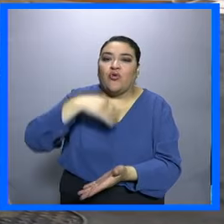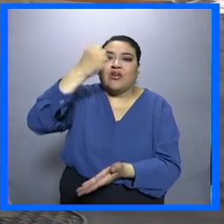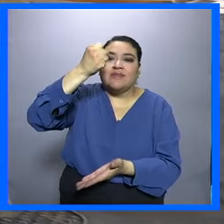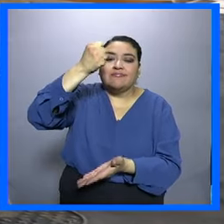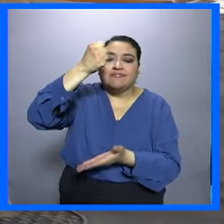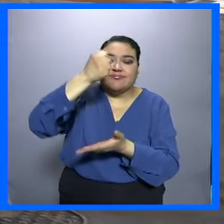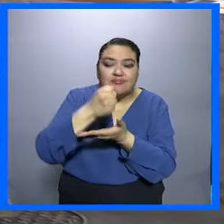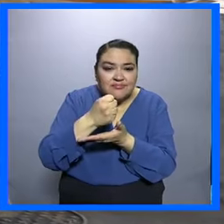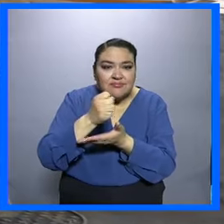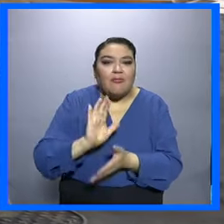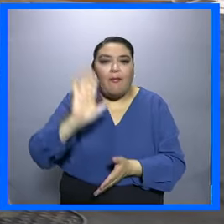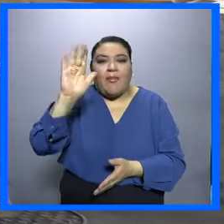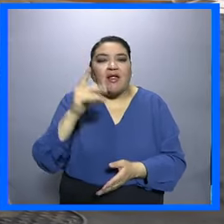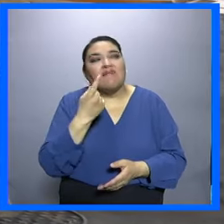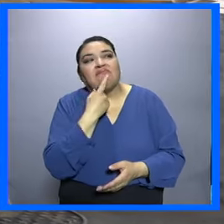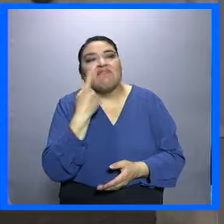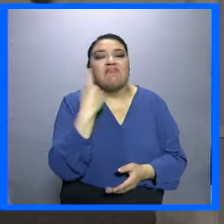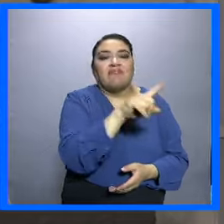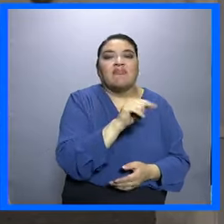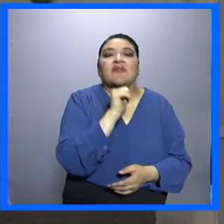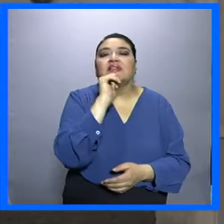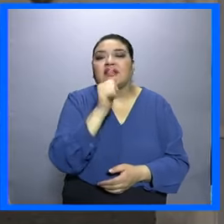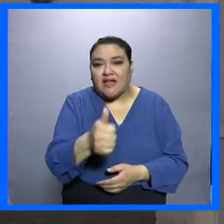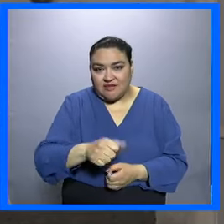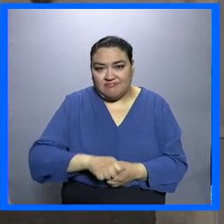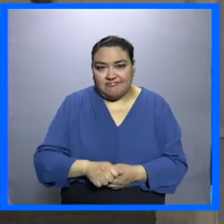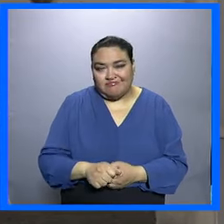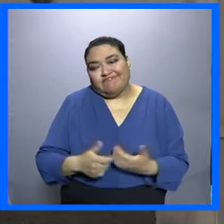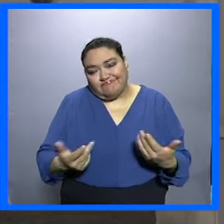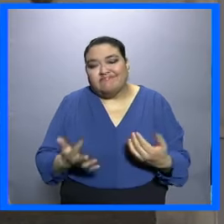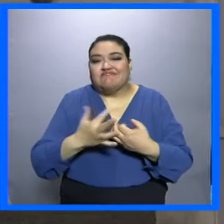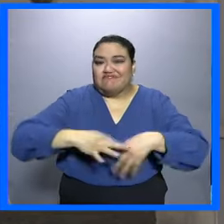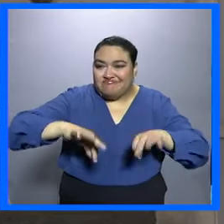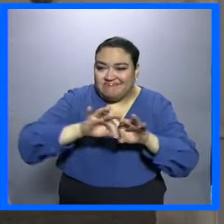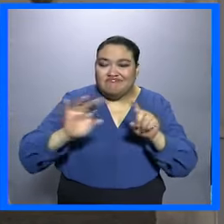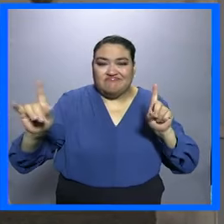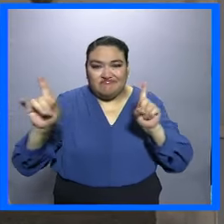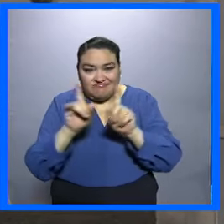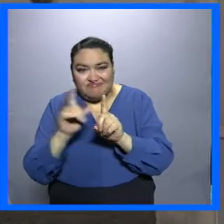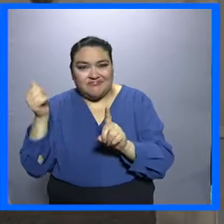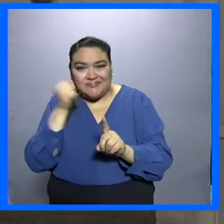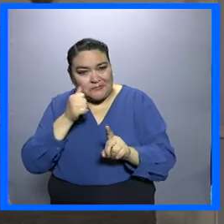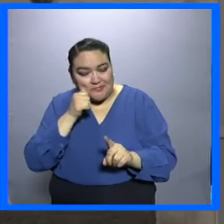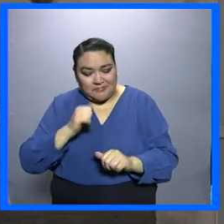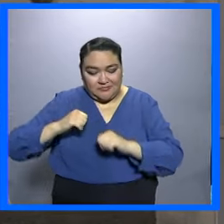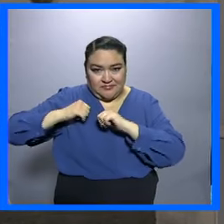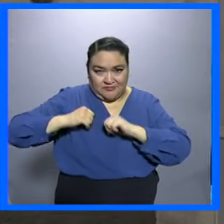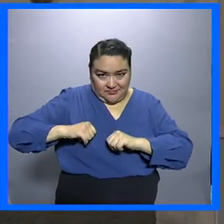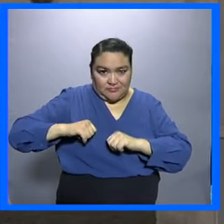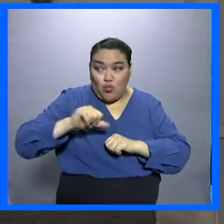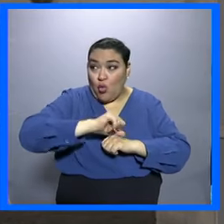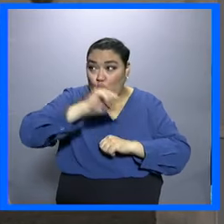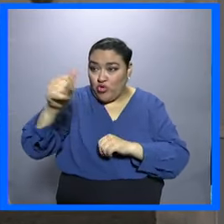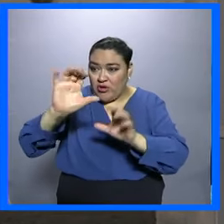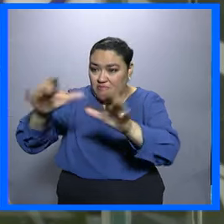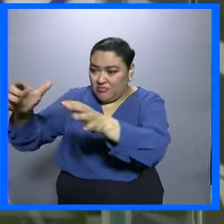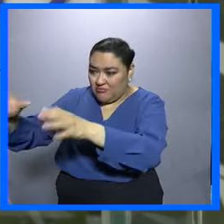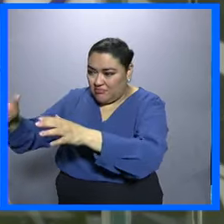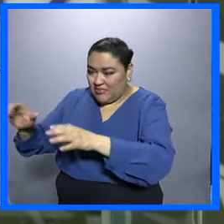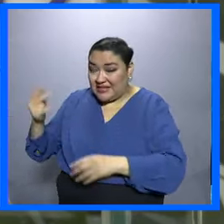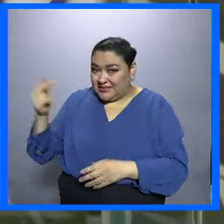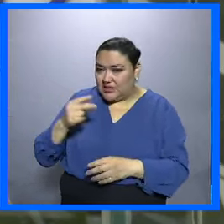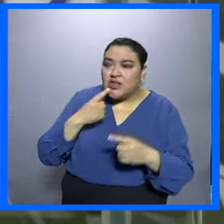no se hubiera presentado ningún amparo. Resaltó la importancia de mantenerse en comunicación con autoridades de otras comunidades,